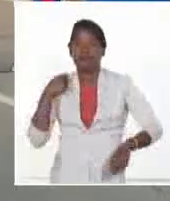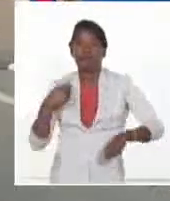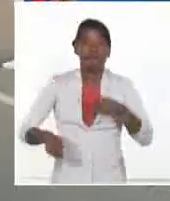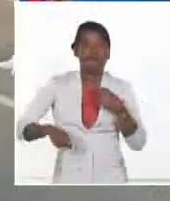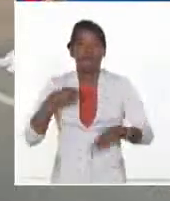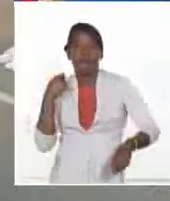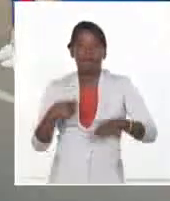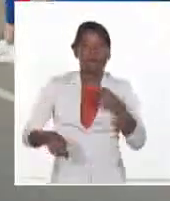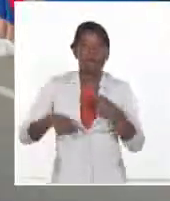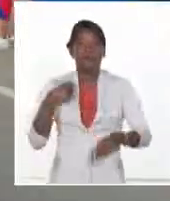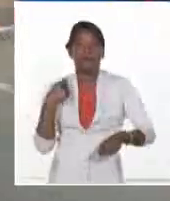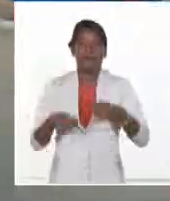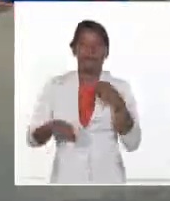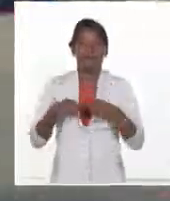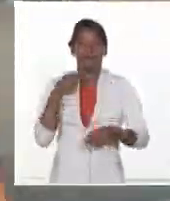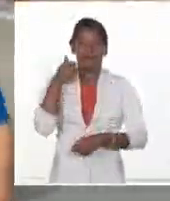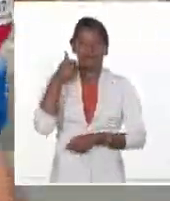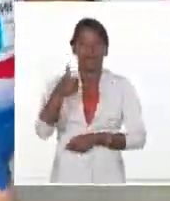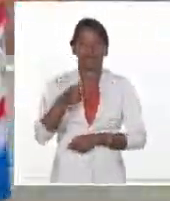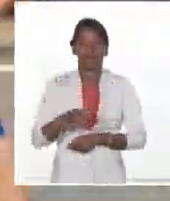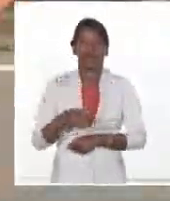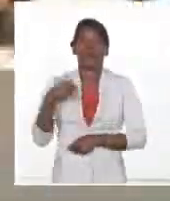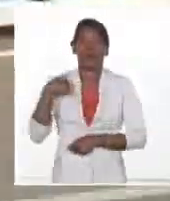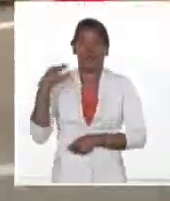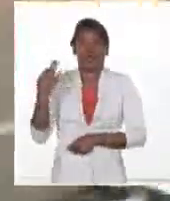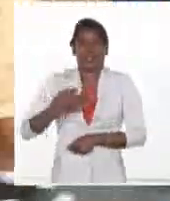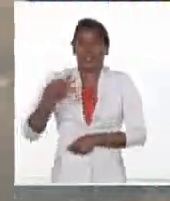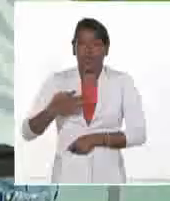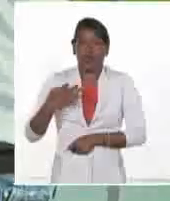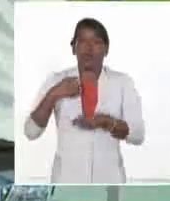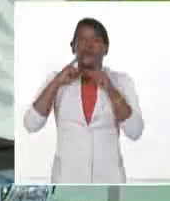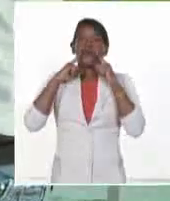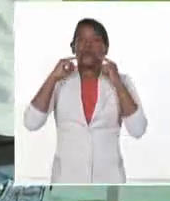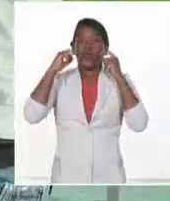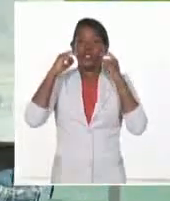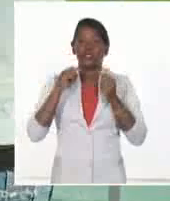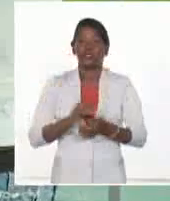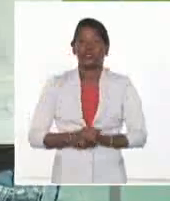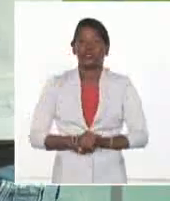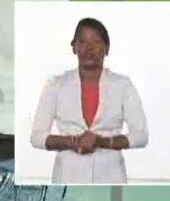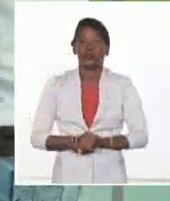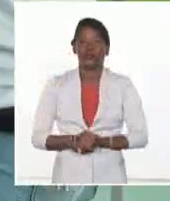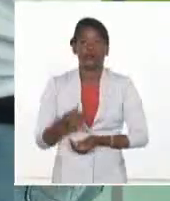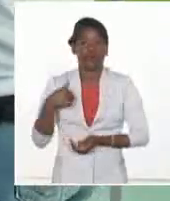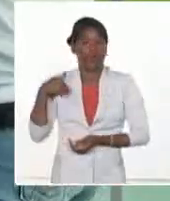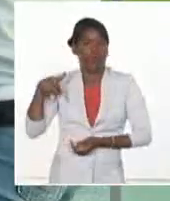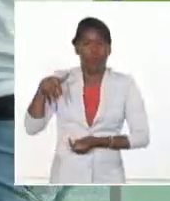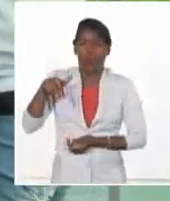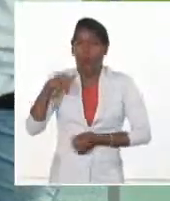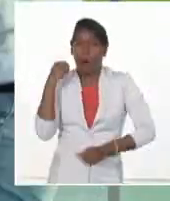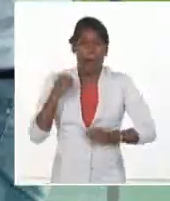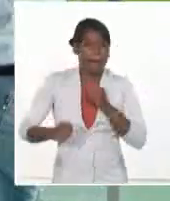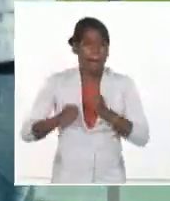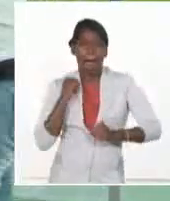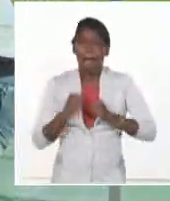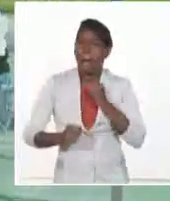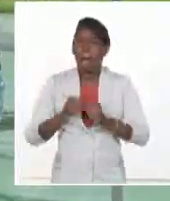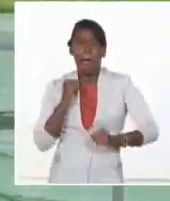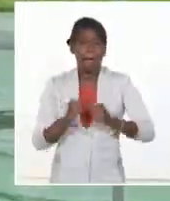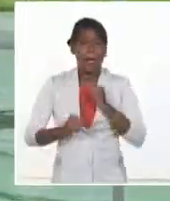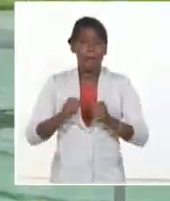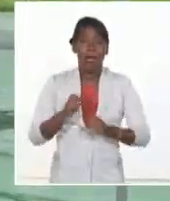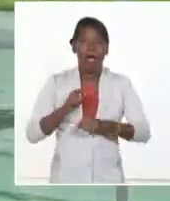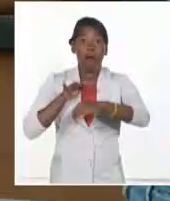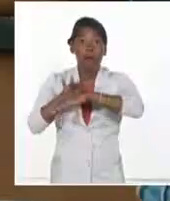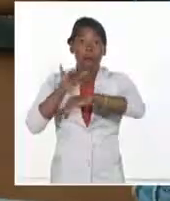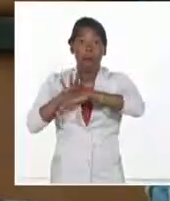nivel de confianza en lo que había hecho, en lo que me había dicho mi entrenador. Me sentí muy bien desde que salí. Siempre, normalmente en el malecón hay mucho aire, este año en el malecón no